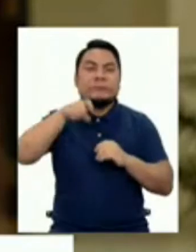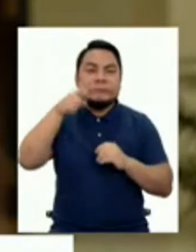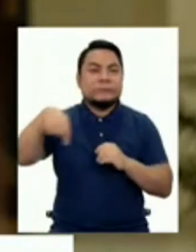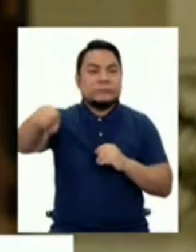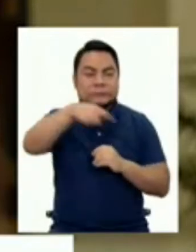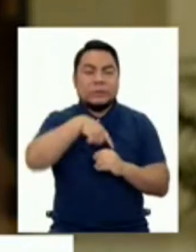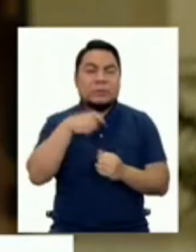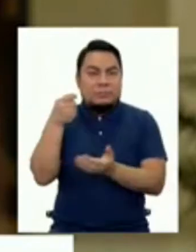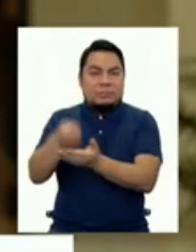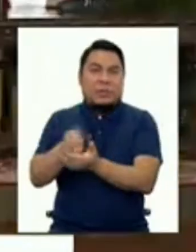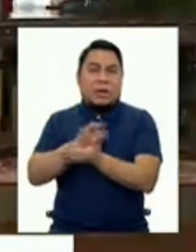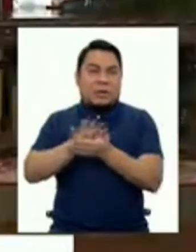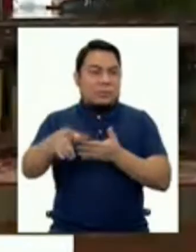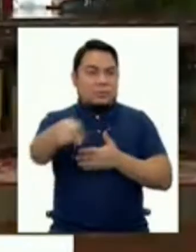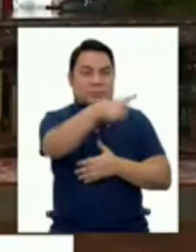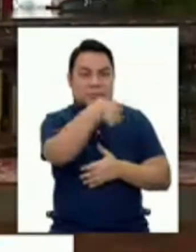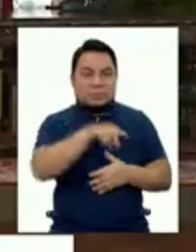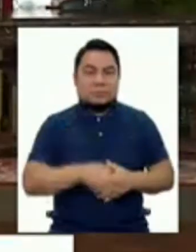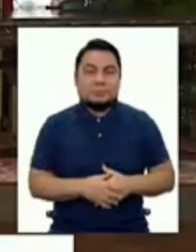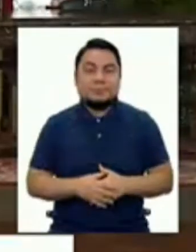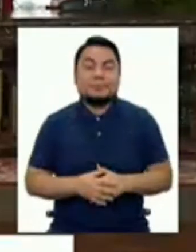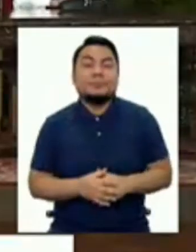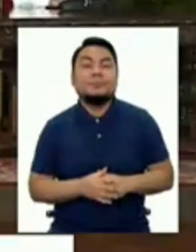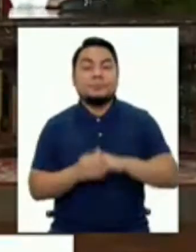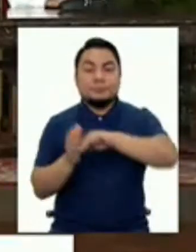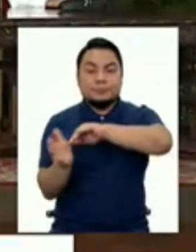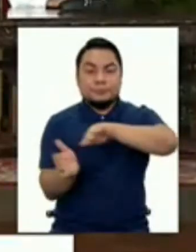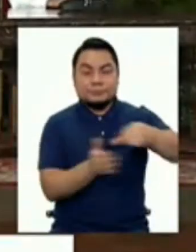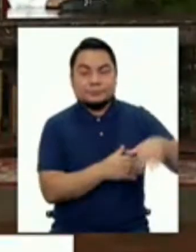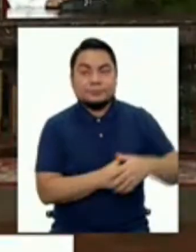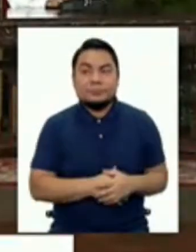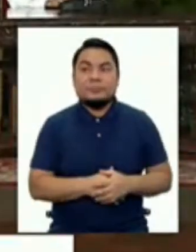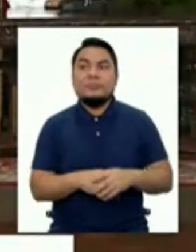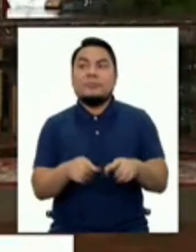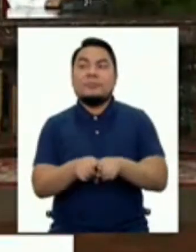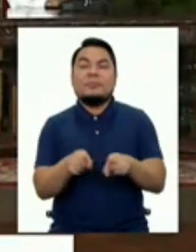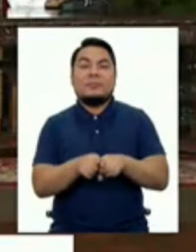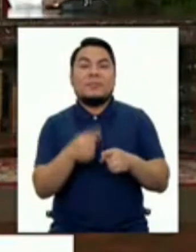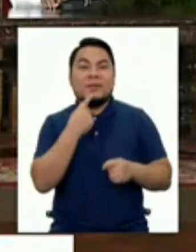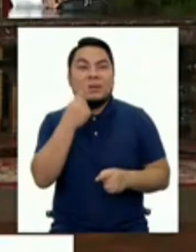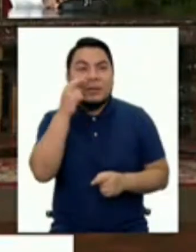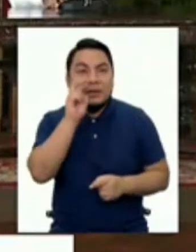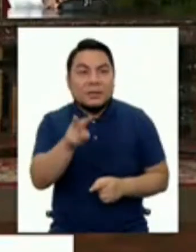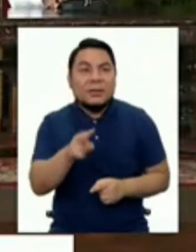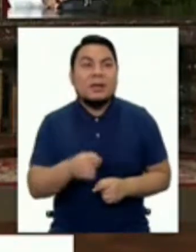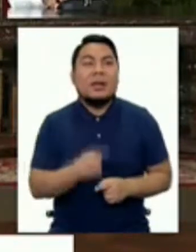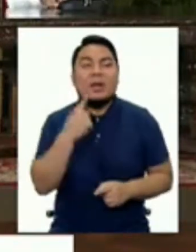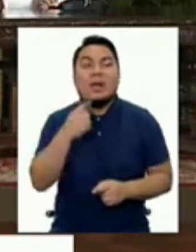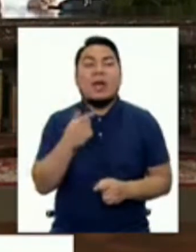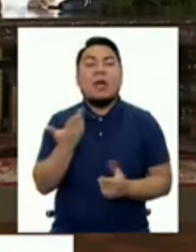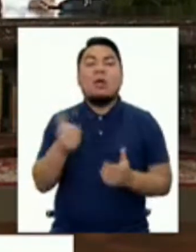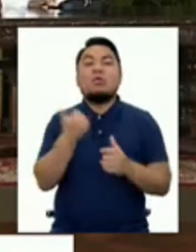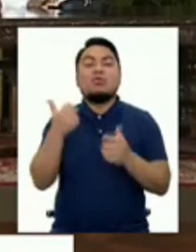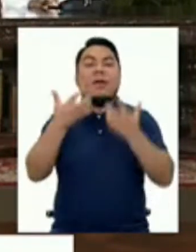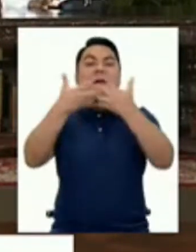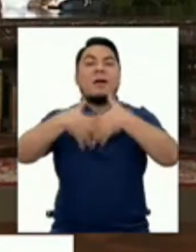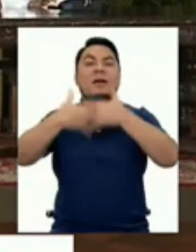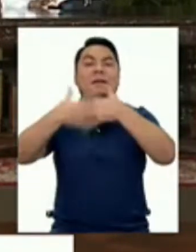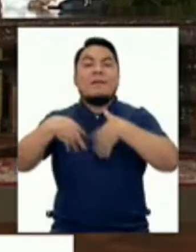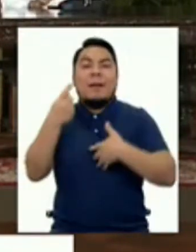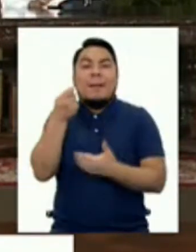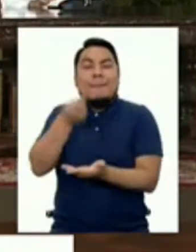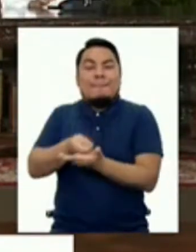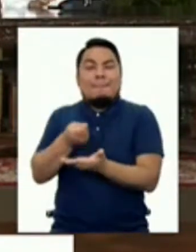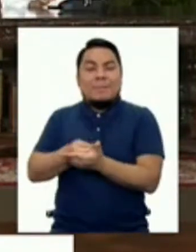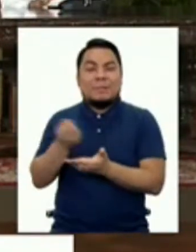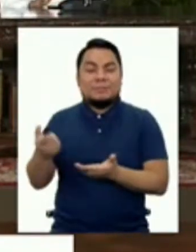humildes. Hemos estado viendo las últimas cifras del FAEMIPE, el Fondo de Apoyo Empresarial de